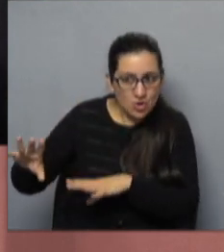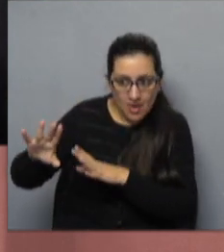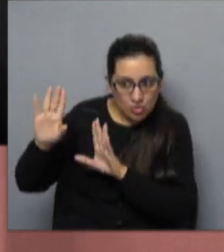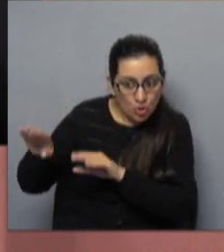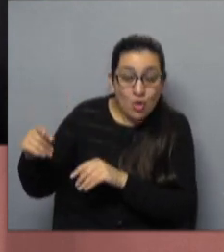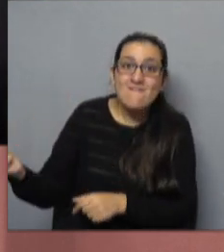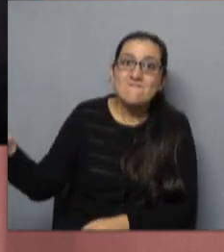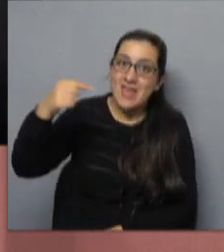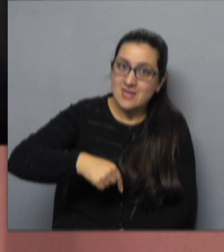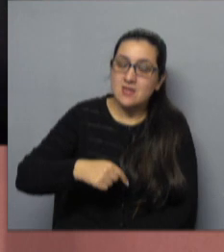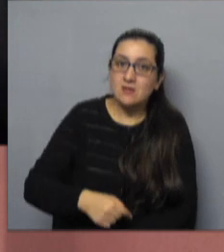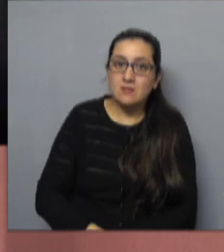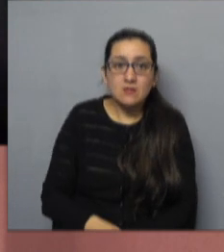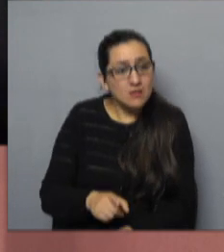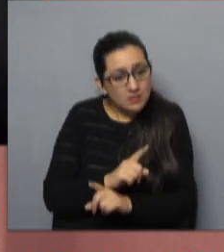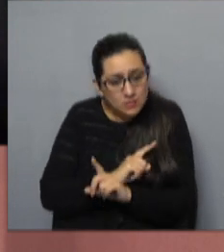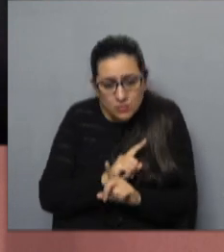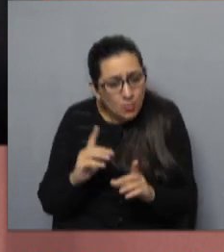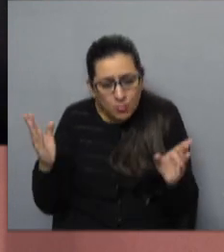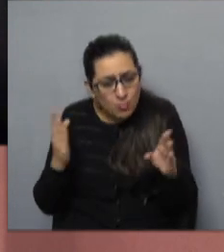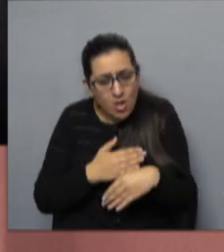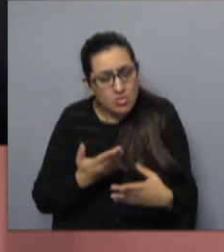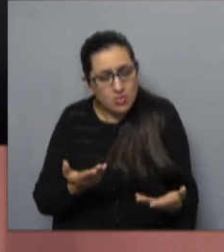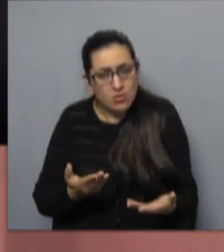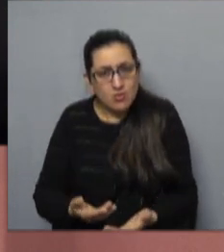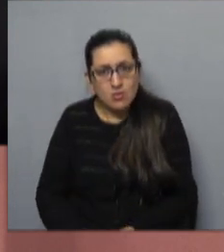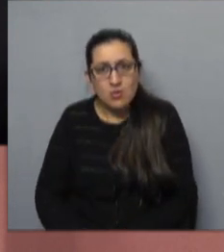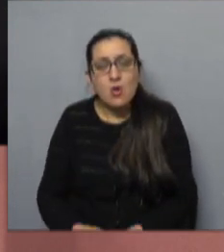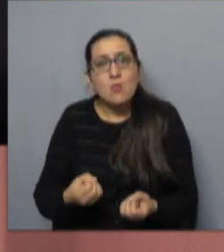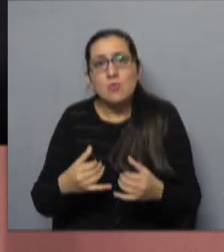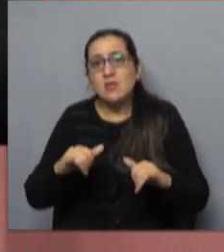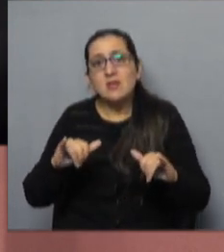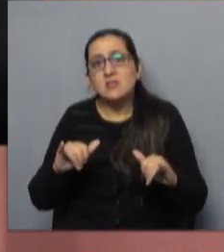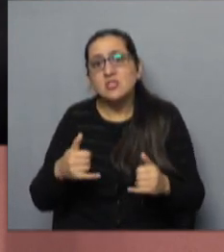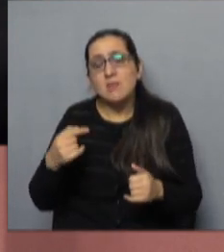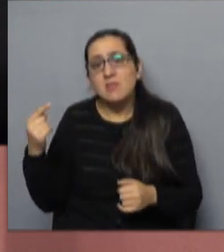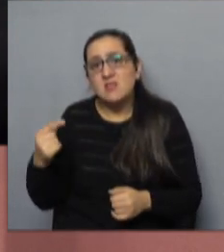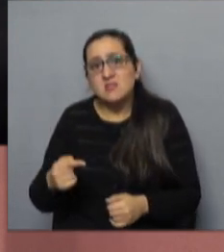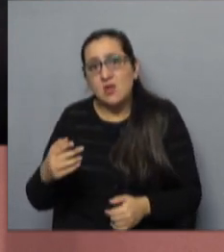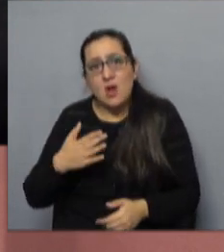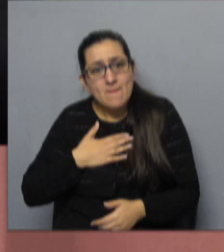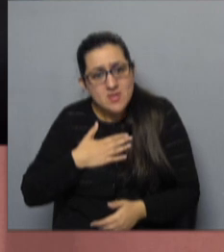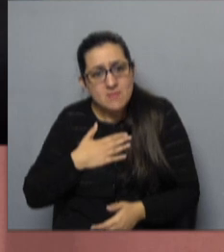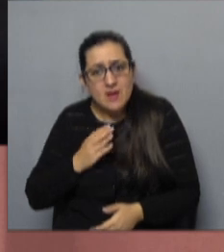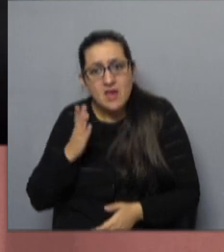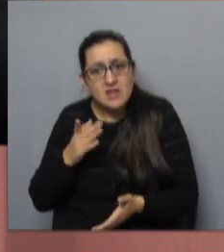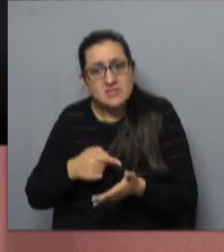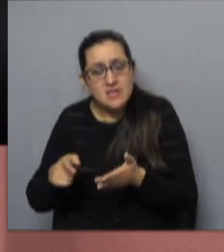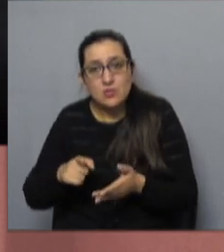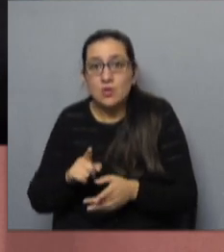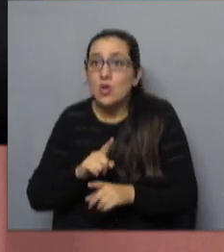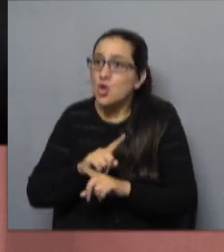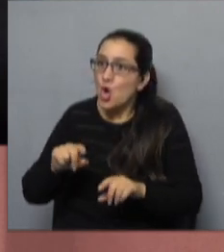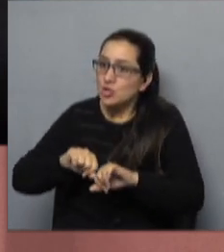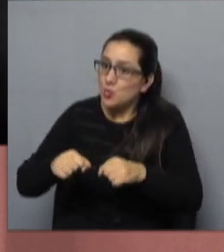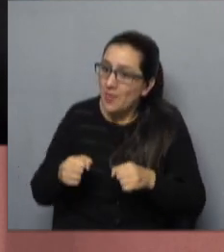venite para abuelas. Digo, no, no puedo ir a abuelas porque ya me designaron a mí. No, pero se